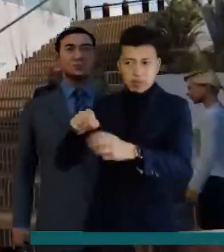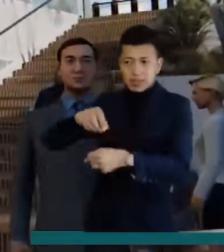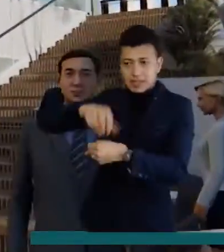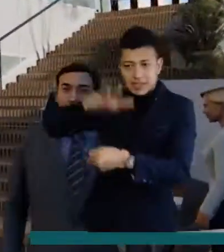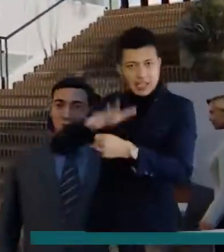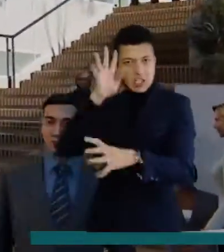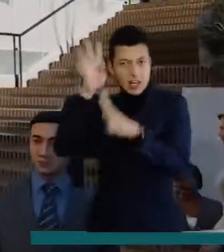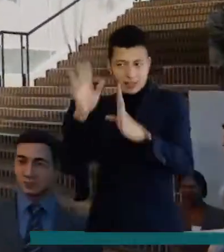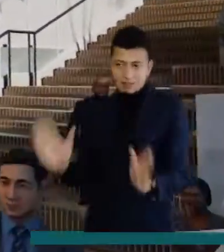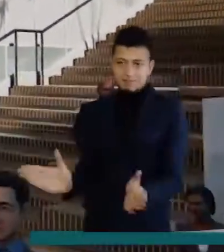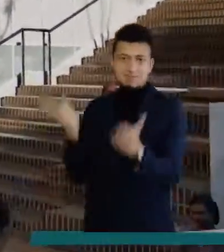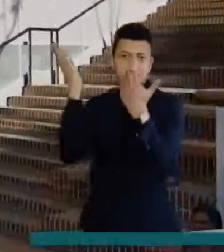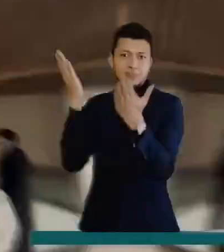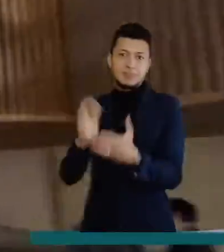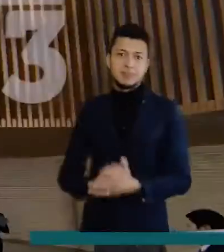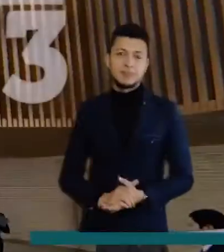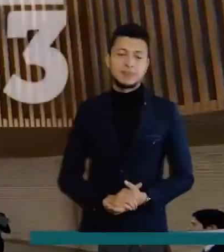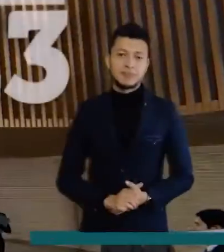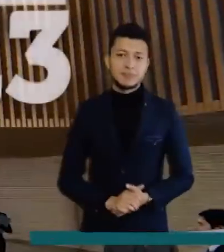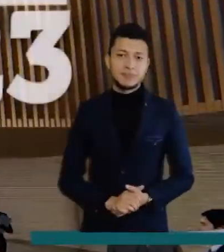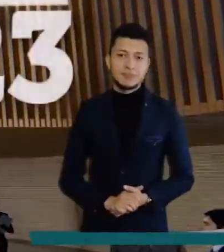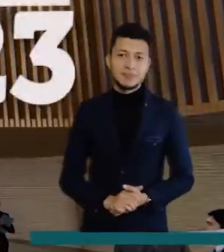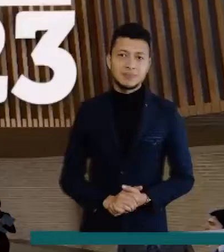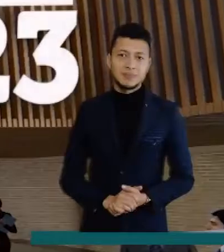la apuesta del distrito creativo.